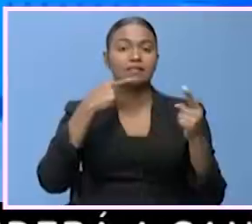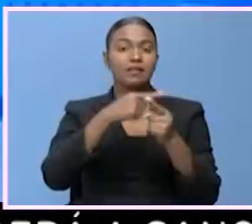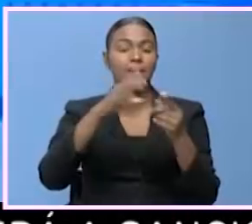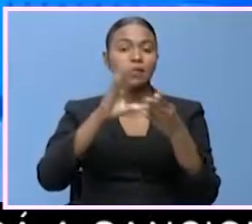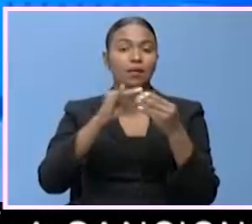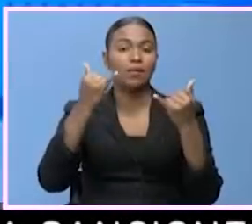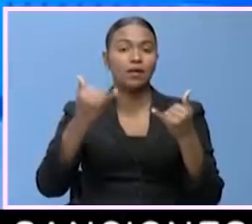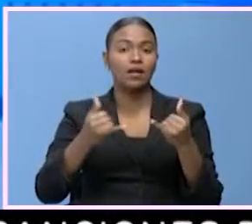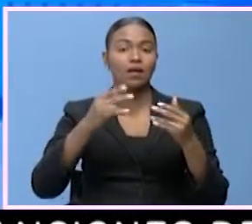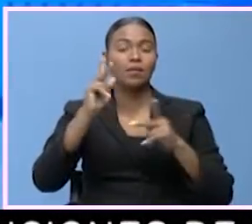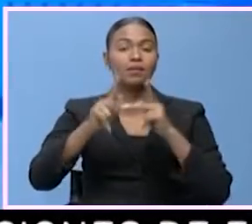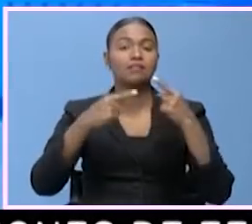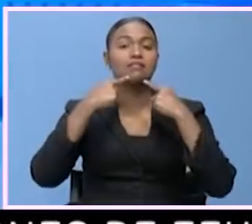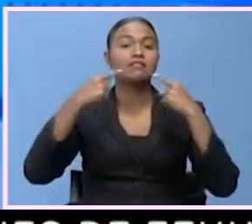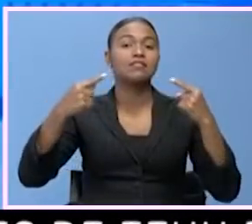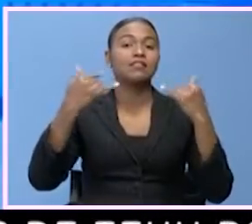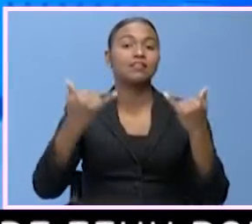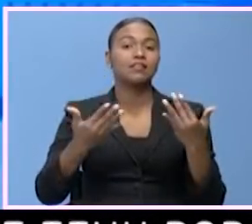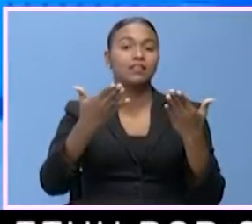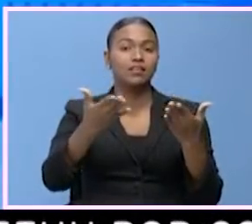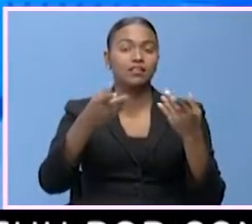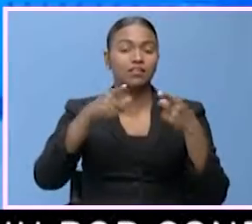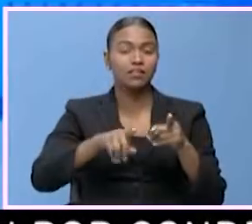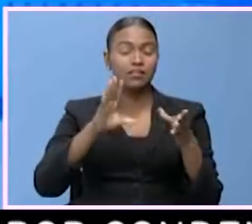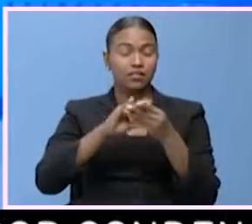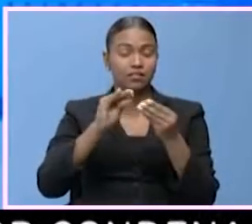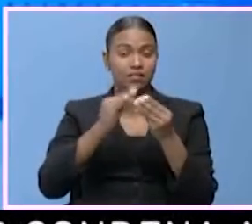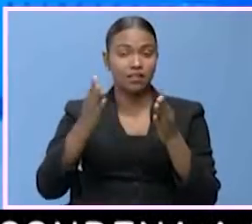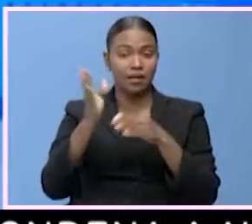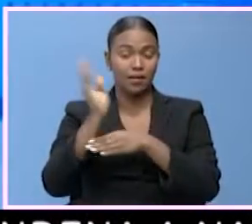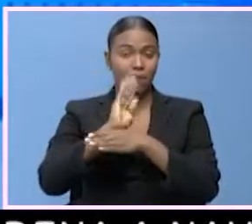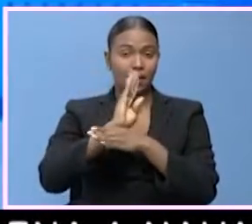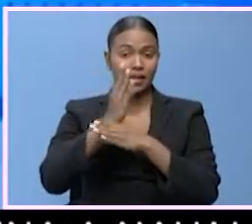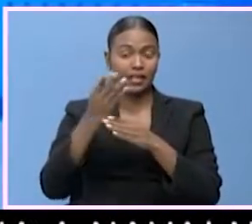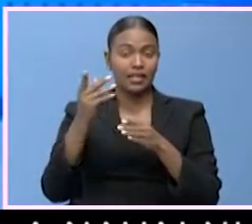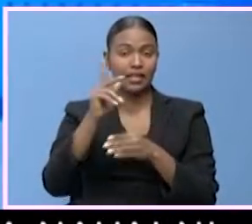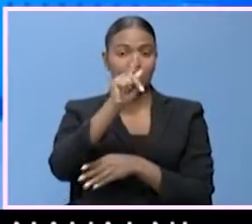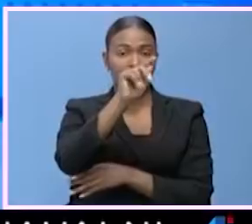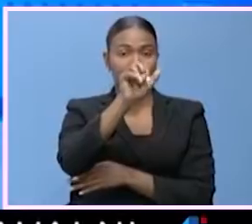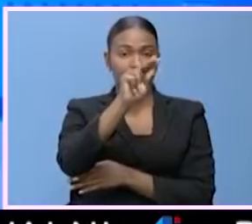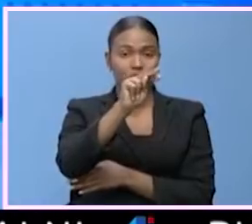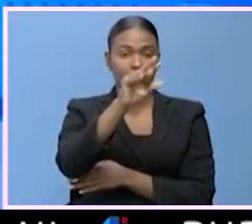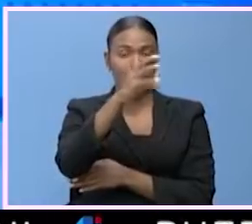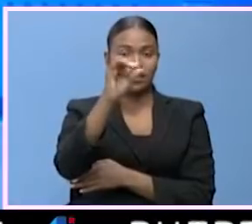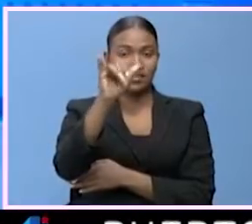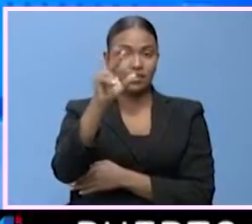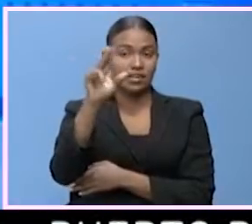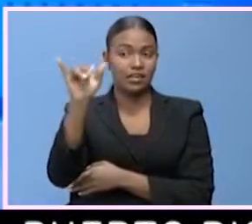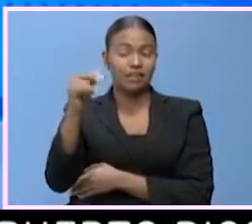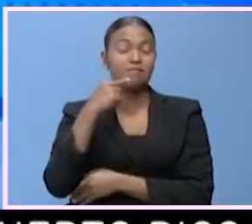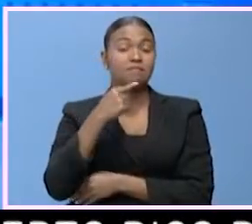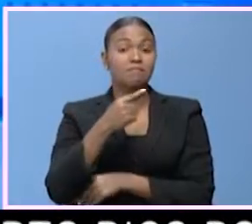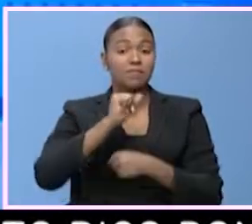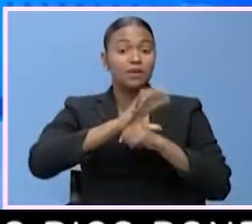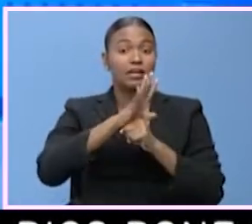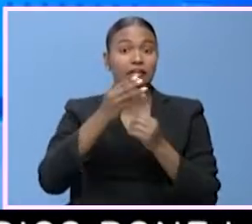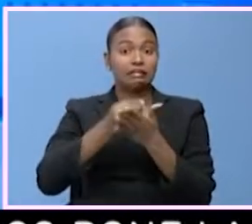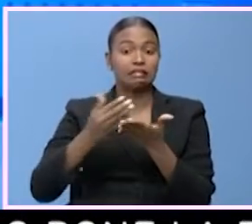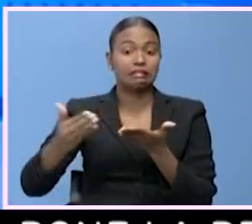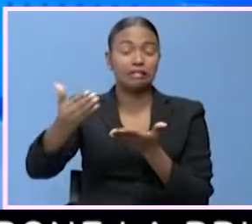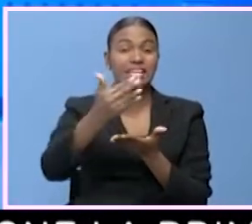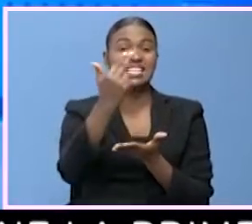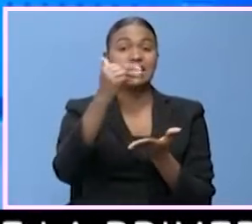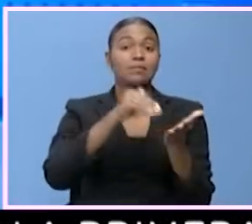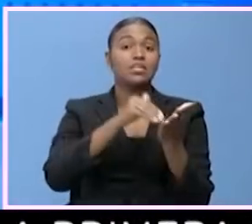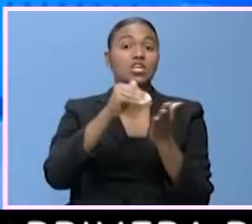hablemos del mundo de la farándula y los espectáculos. Y en este caso les cuento que la película animada Tom y Jerry, a pesar de la pandemia, recaudó 13